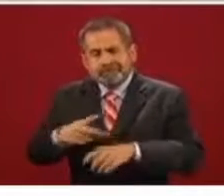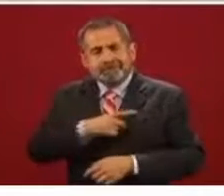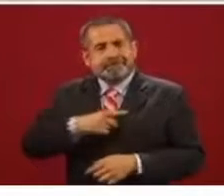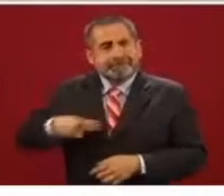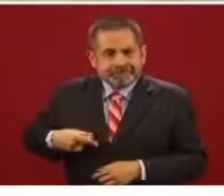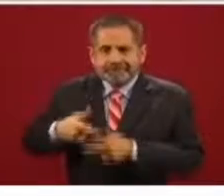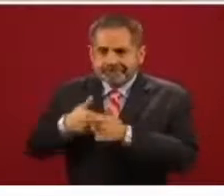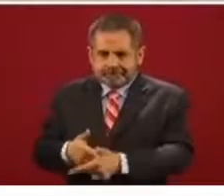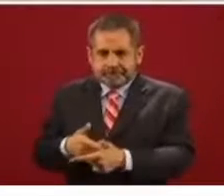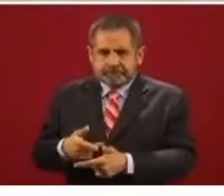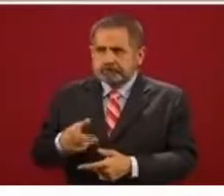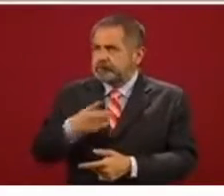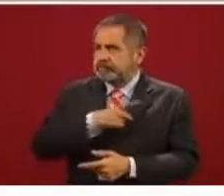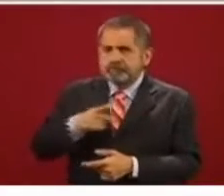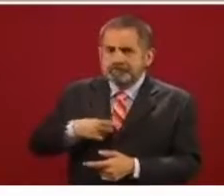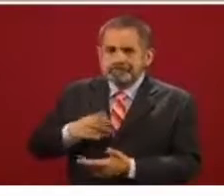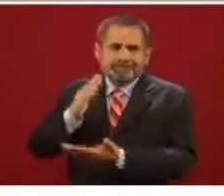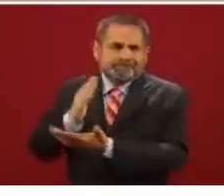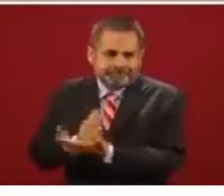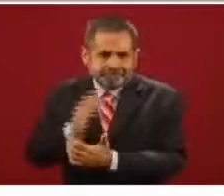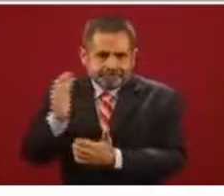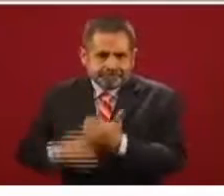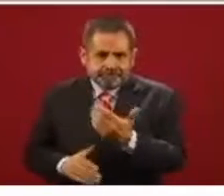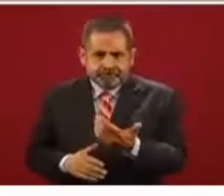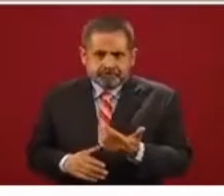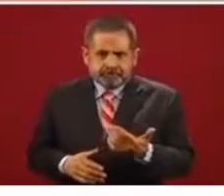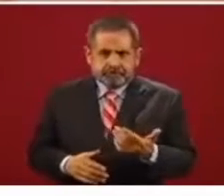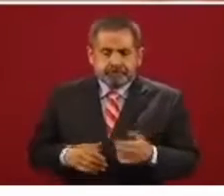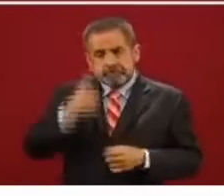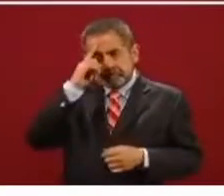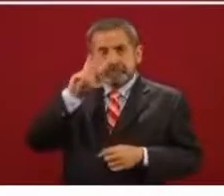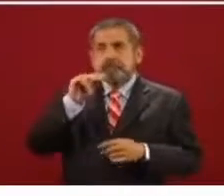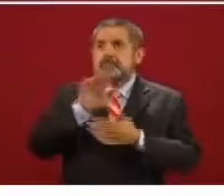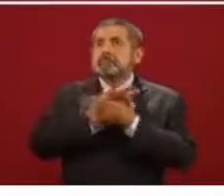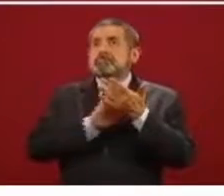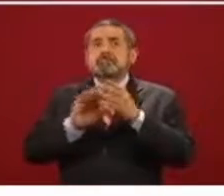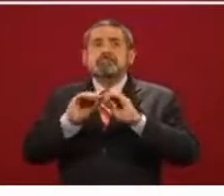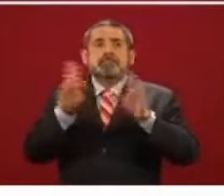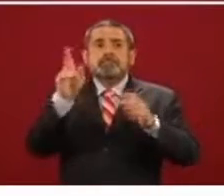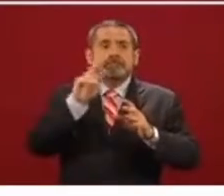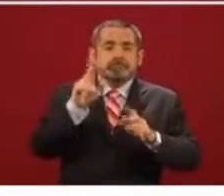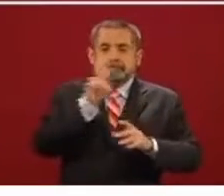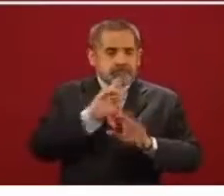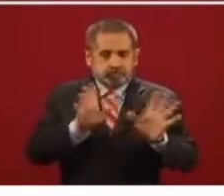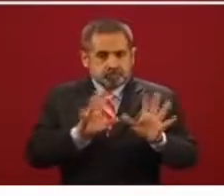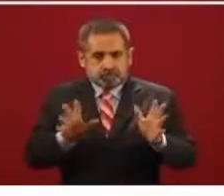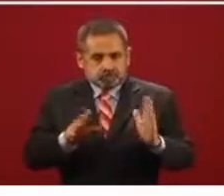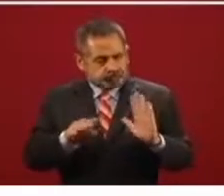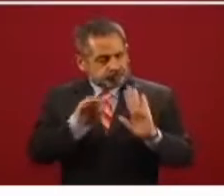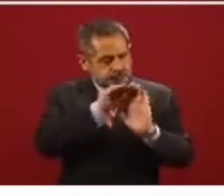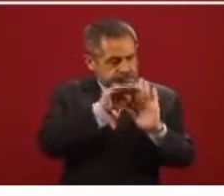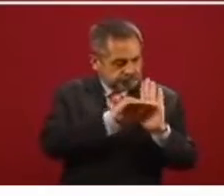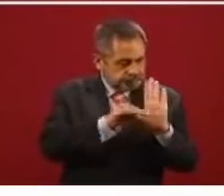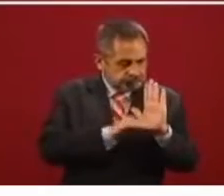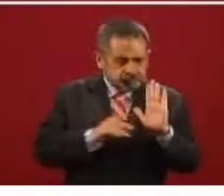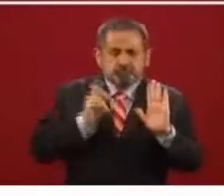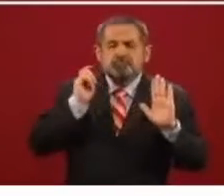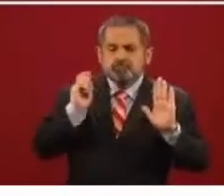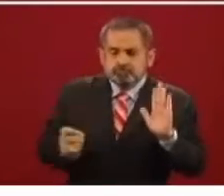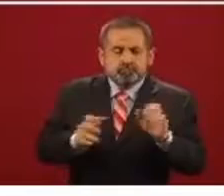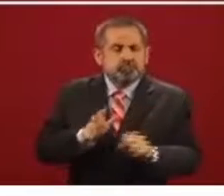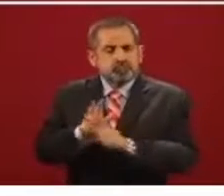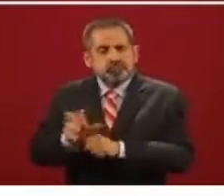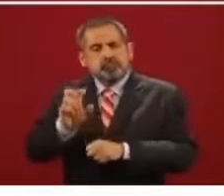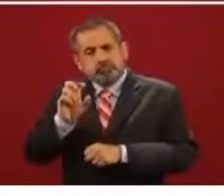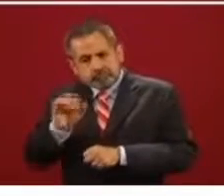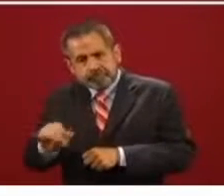que no deben afectarse, para que no quede como algo genérico, etéreo o discrecional.